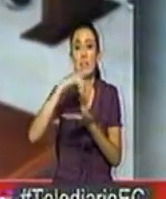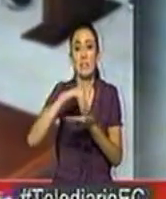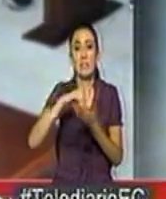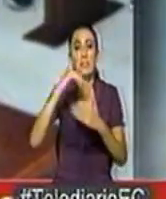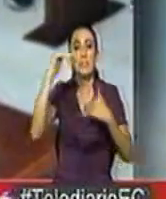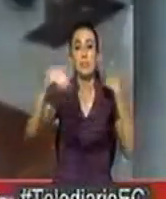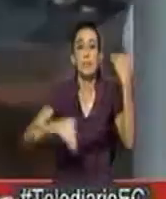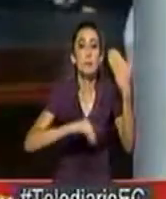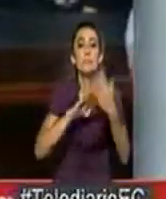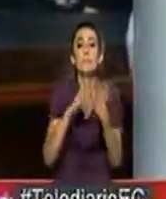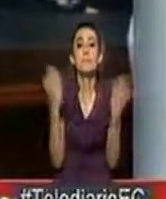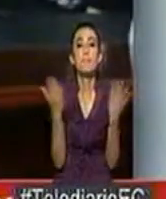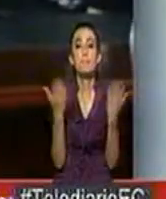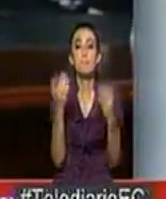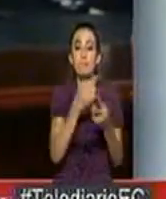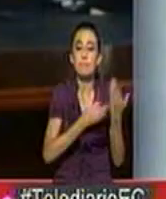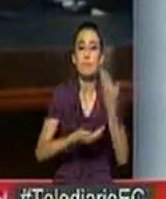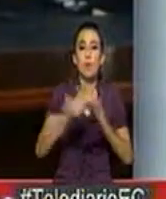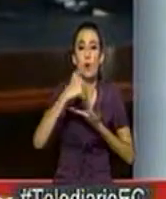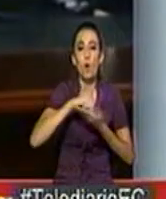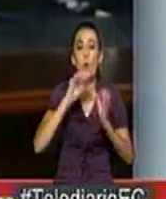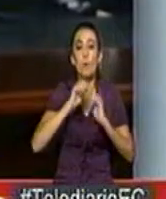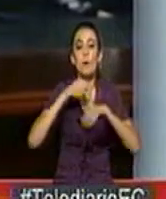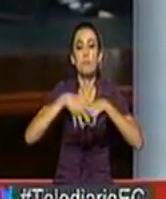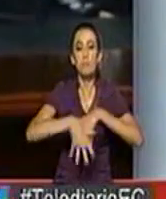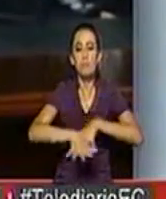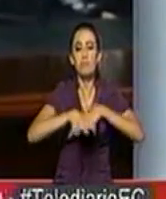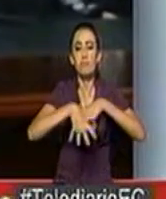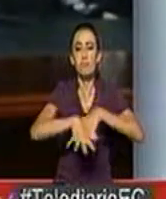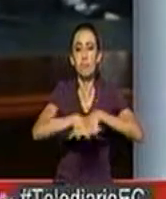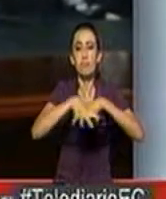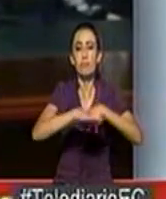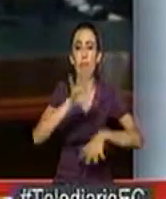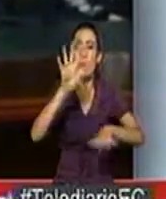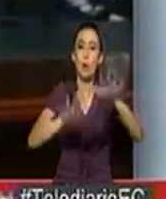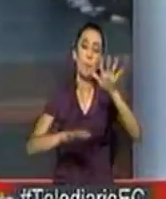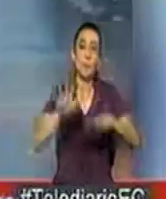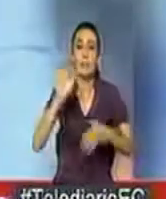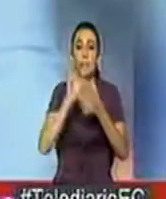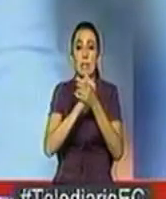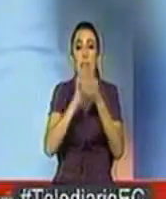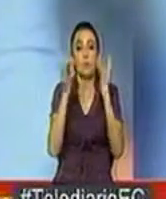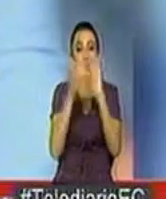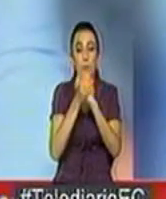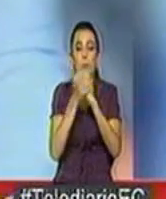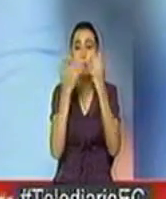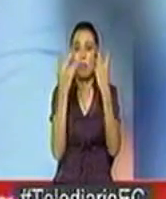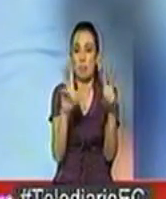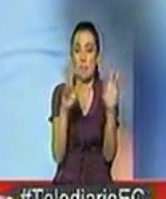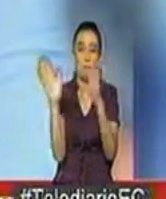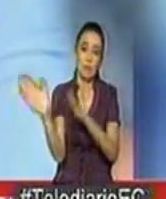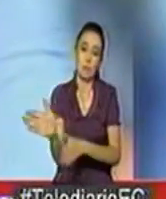segundo mandatario y contemplan realizar una marcha pacífica en Quito a mediados de noviembre para presentar al